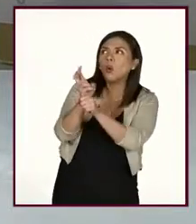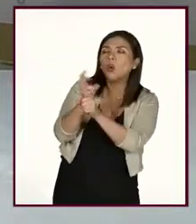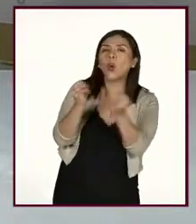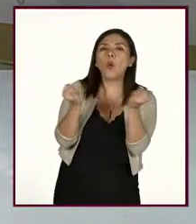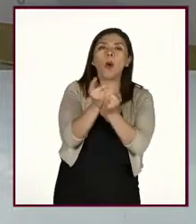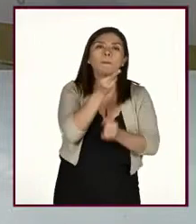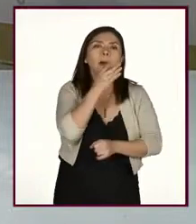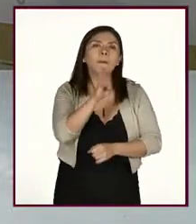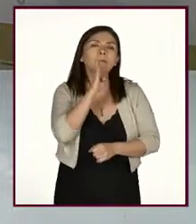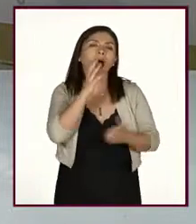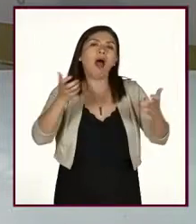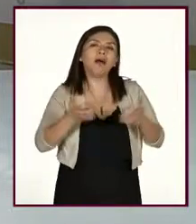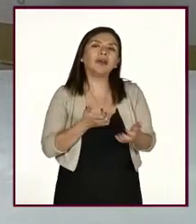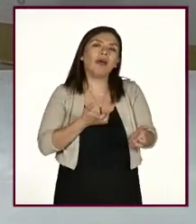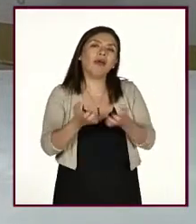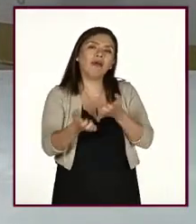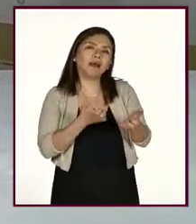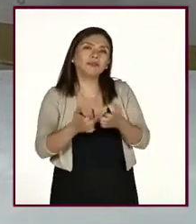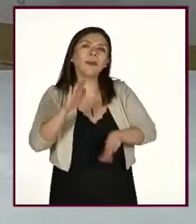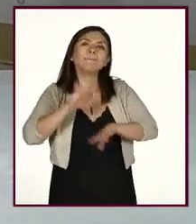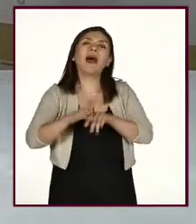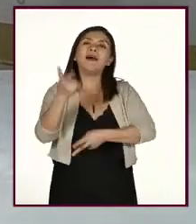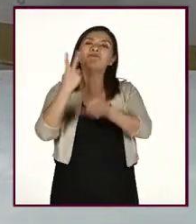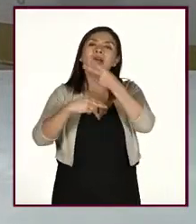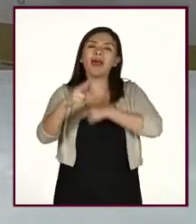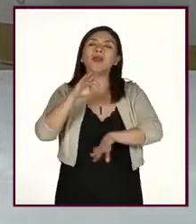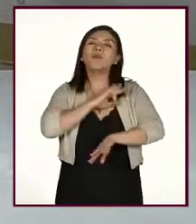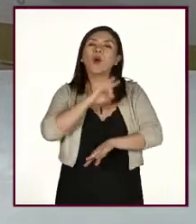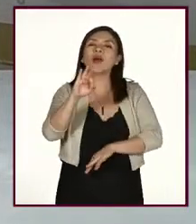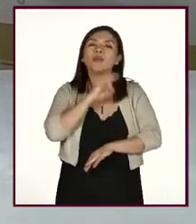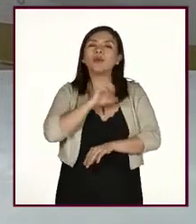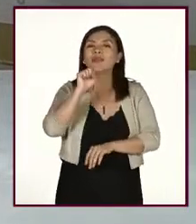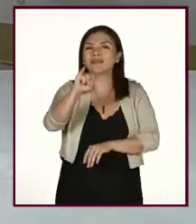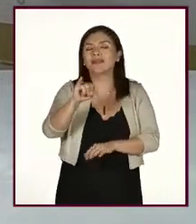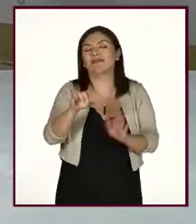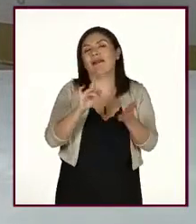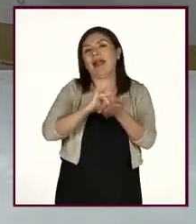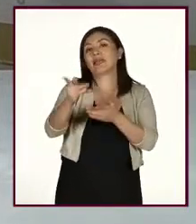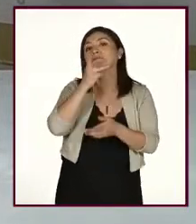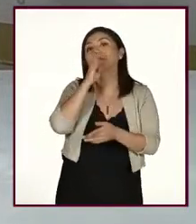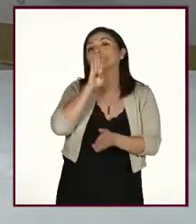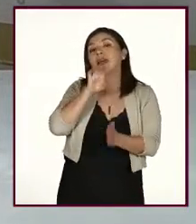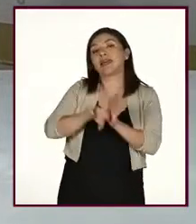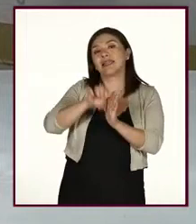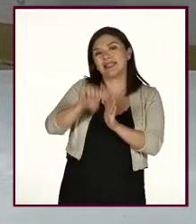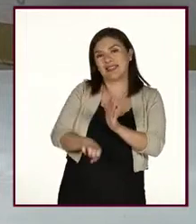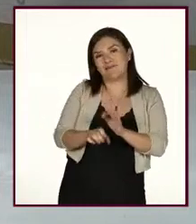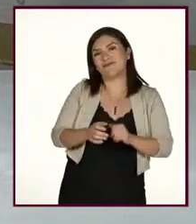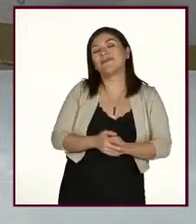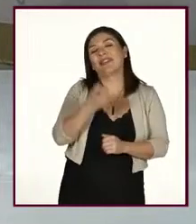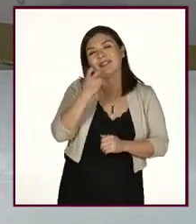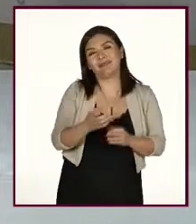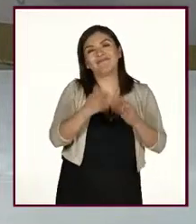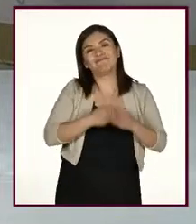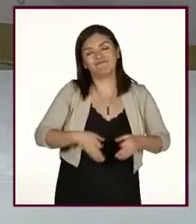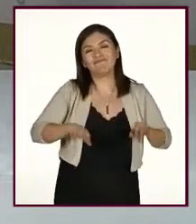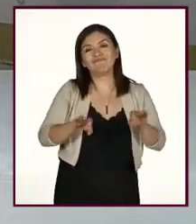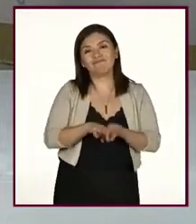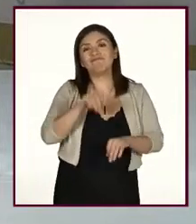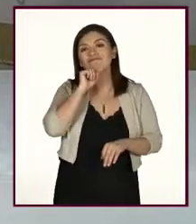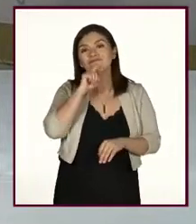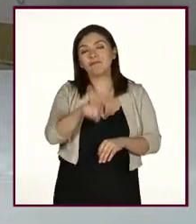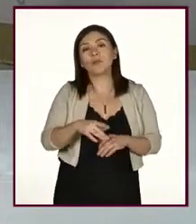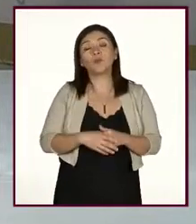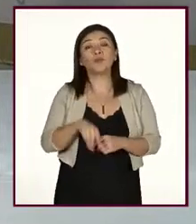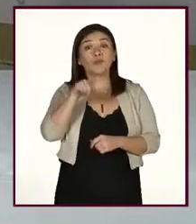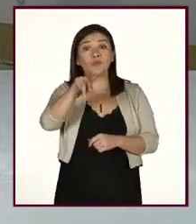adolescentes, pues es el que van a brindar, los que vamos a brindar como padres, ¿sí? Entonces, ahí está la importancia también, ahorita que lo